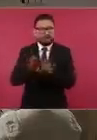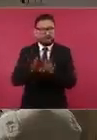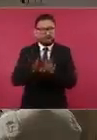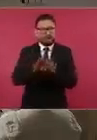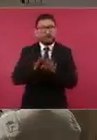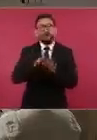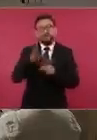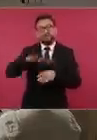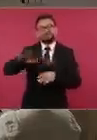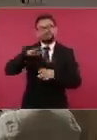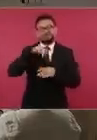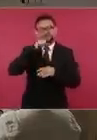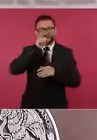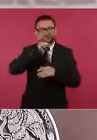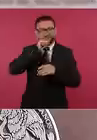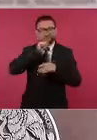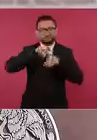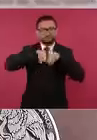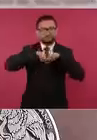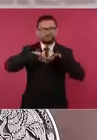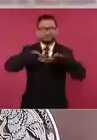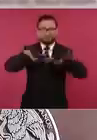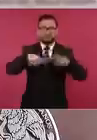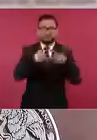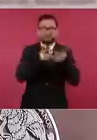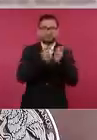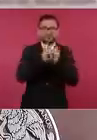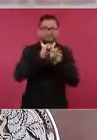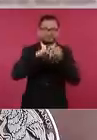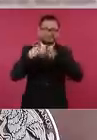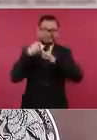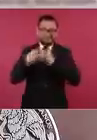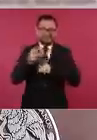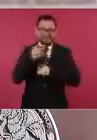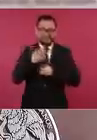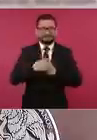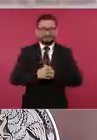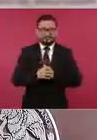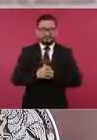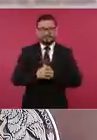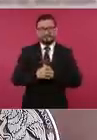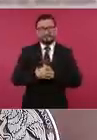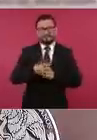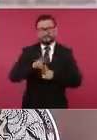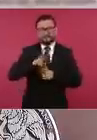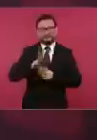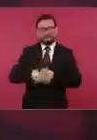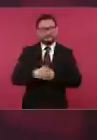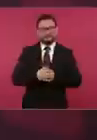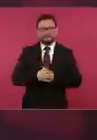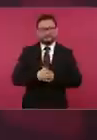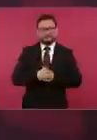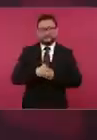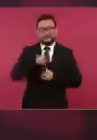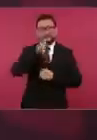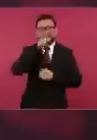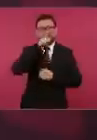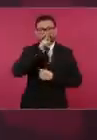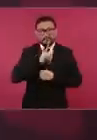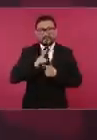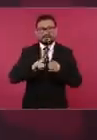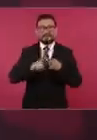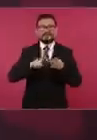guerra sucia que se promueve por la oposición. Y hay que decirlo, no se vale que se use la mentira y